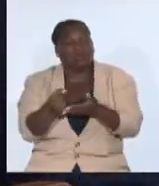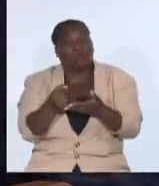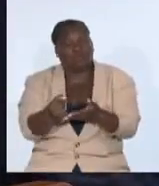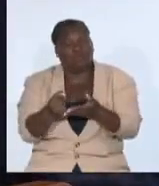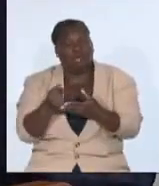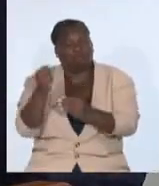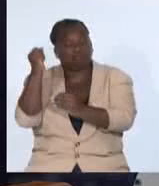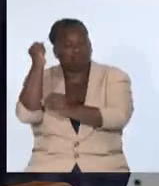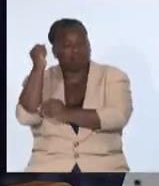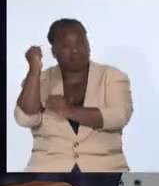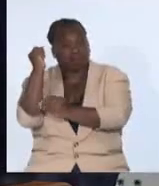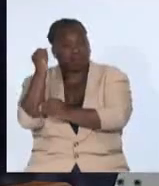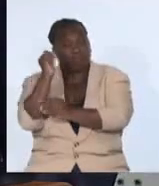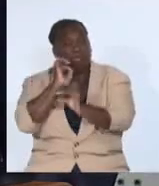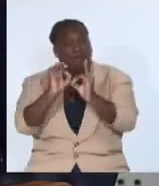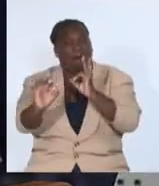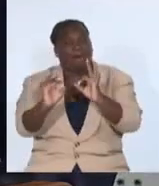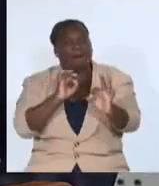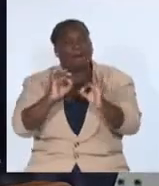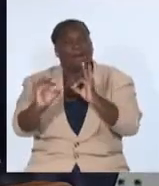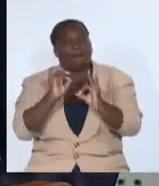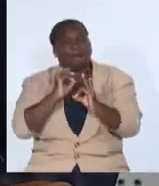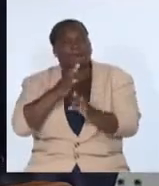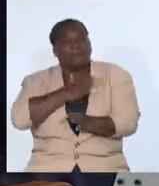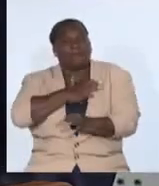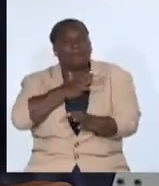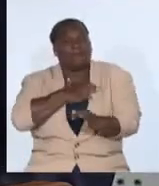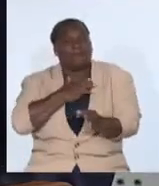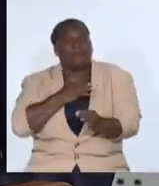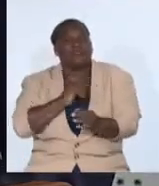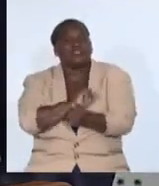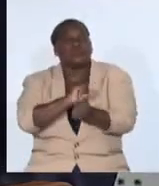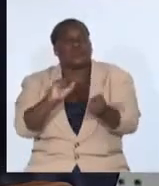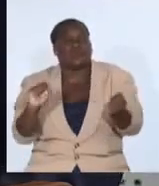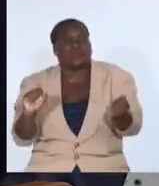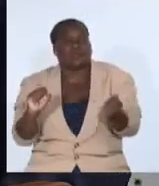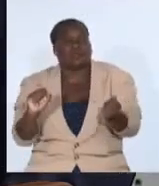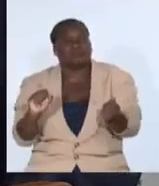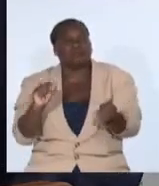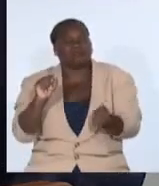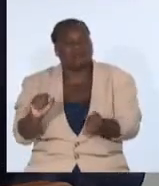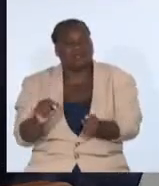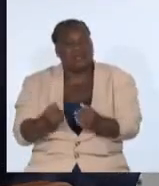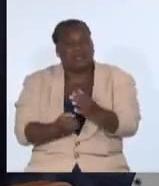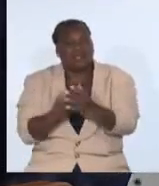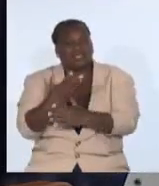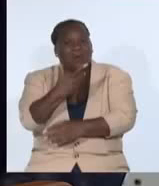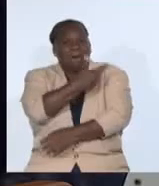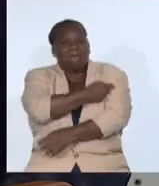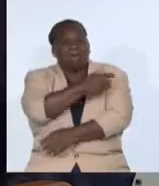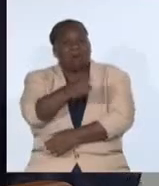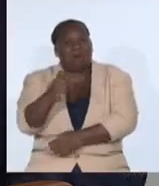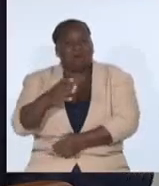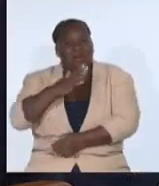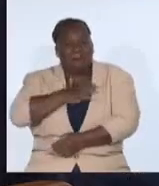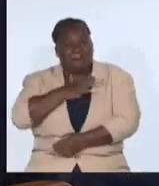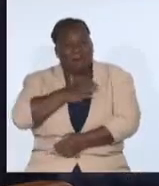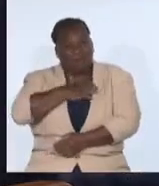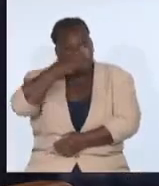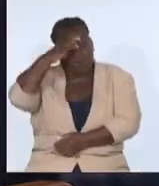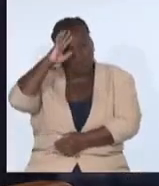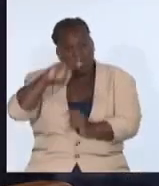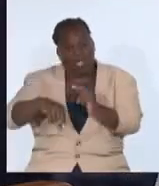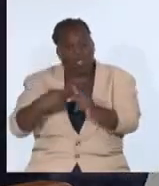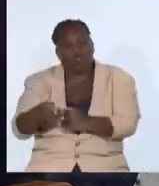para la preservación de nuestra soberanía con su mejor expresión en la creación de vacunas propias cubanas contra la